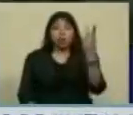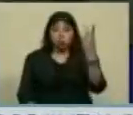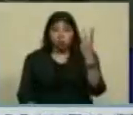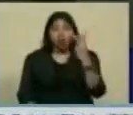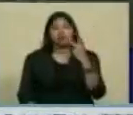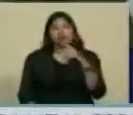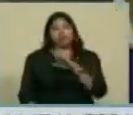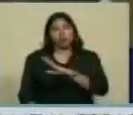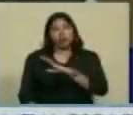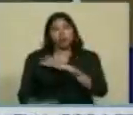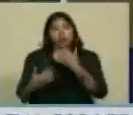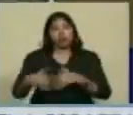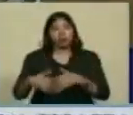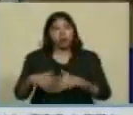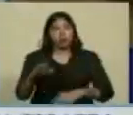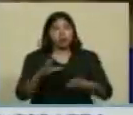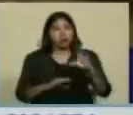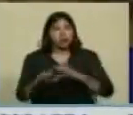internacional. Muchas gracias.